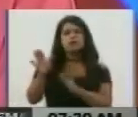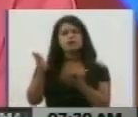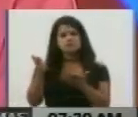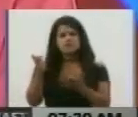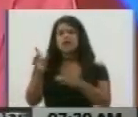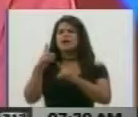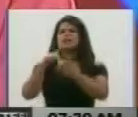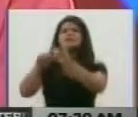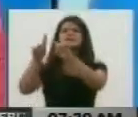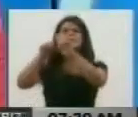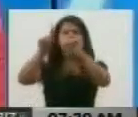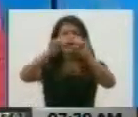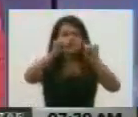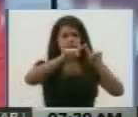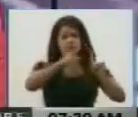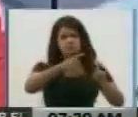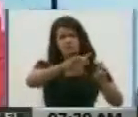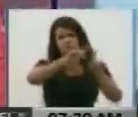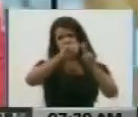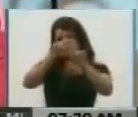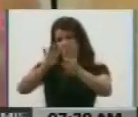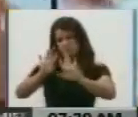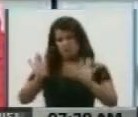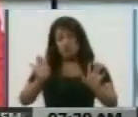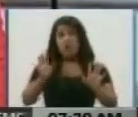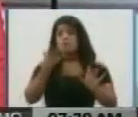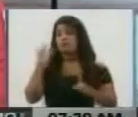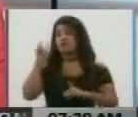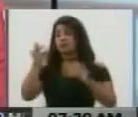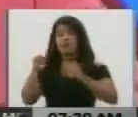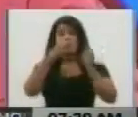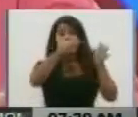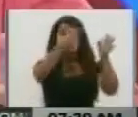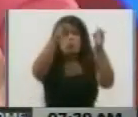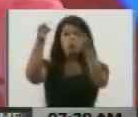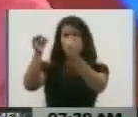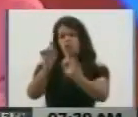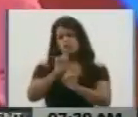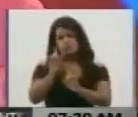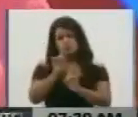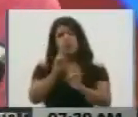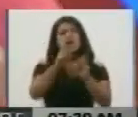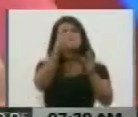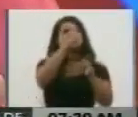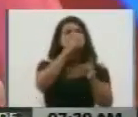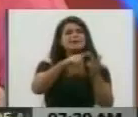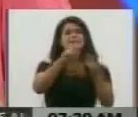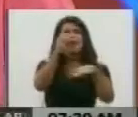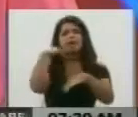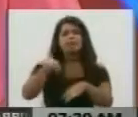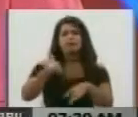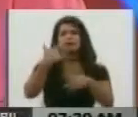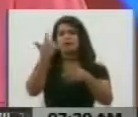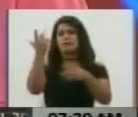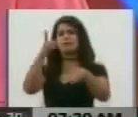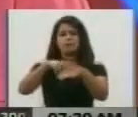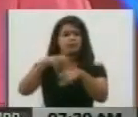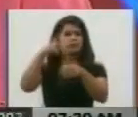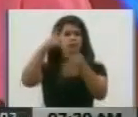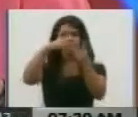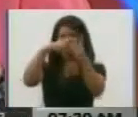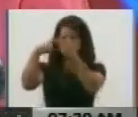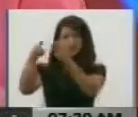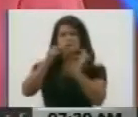ocurriendo aquí en Venezuela, lo que está sucediendo en Bolivia, ni lo que está sucediendo en Argentina, ni lo que está sucediendo en Brasil, pero en términos generales,